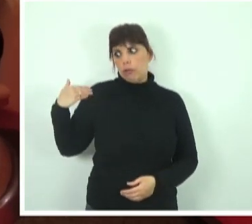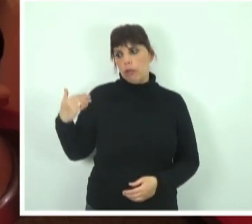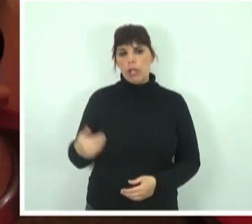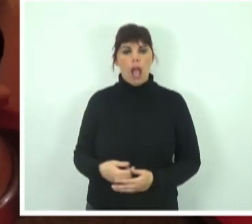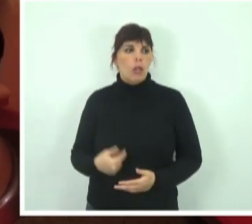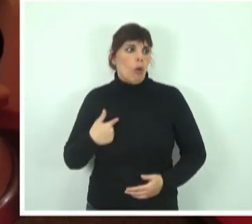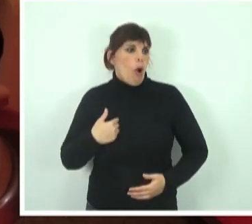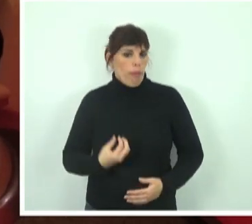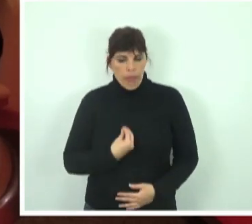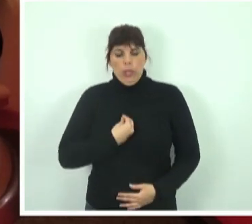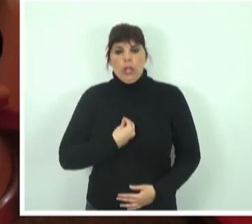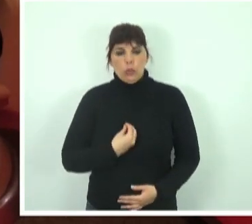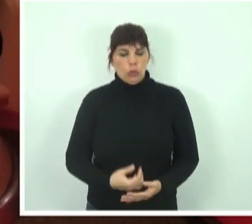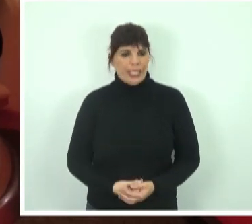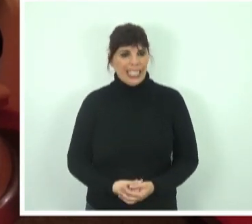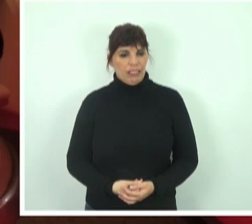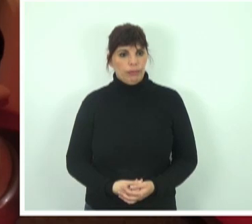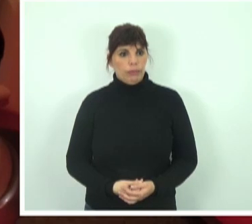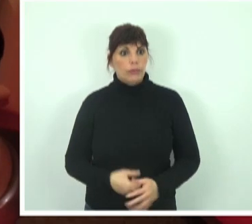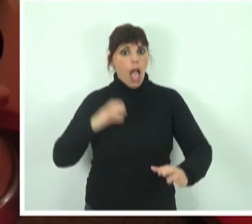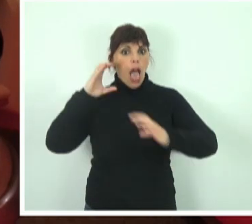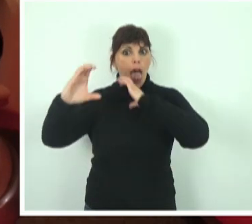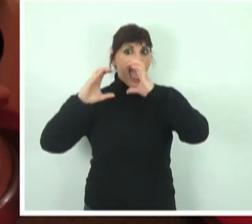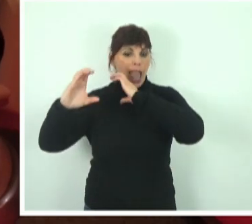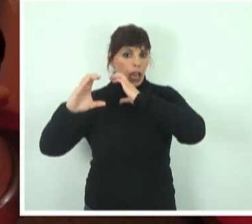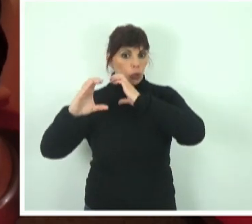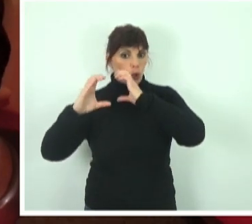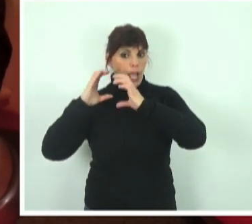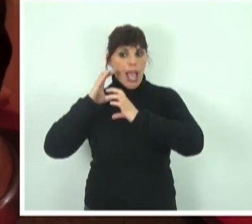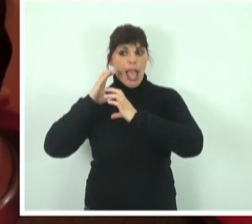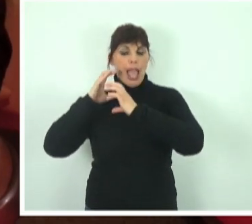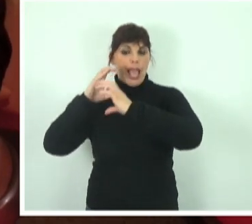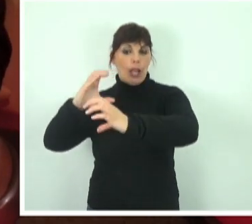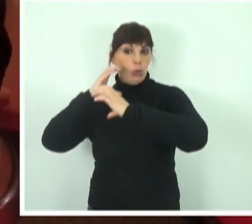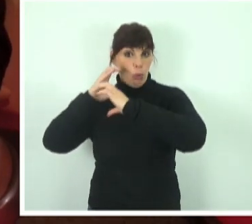autobús y estaba lleno hasta las cejas.